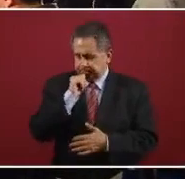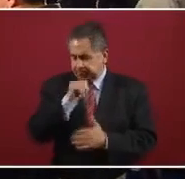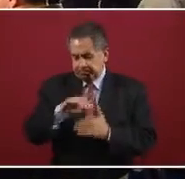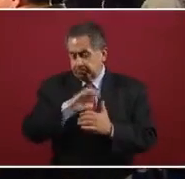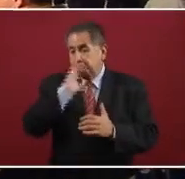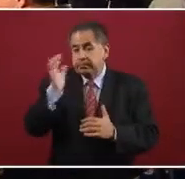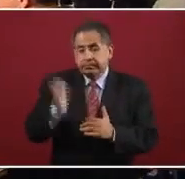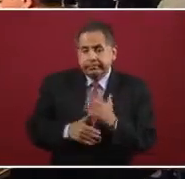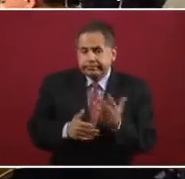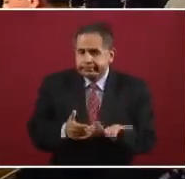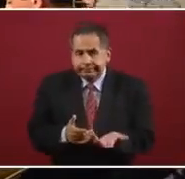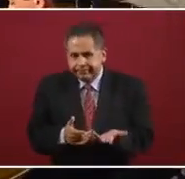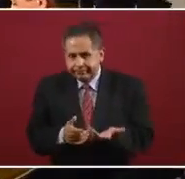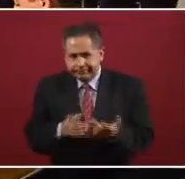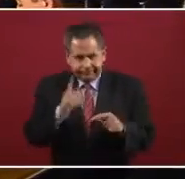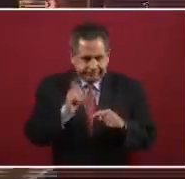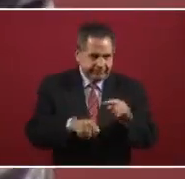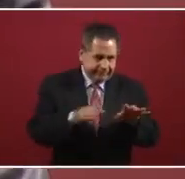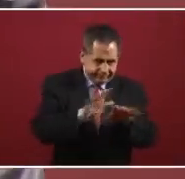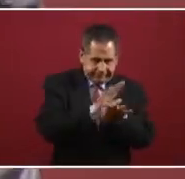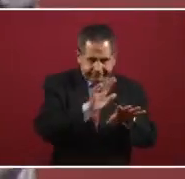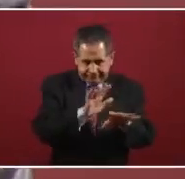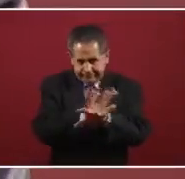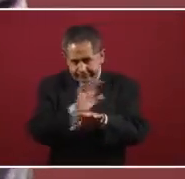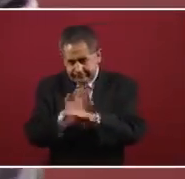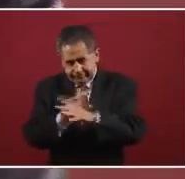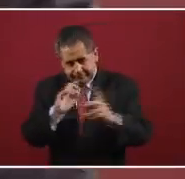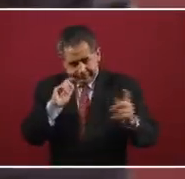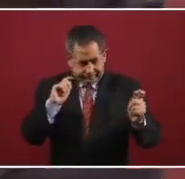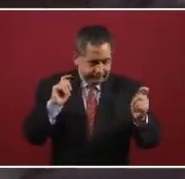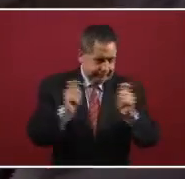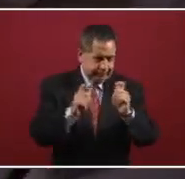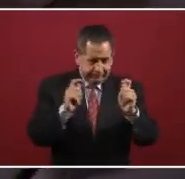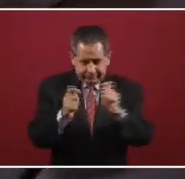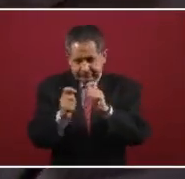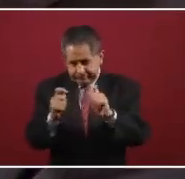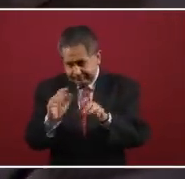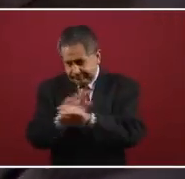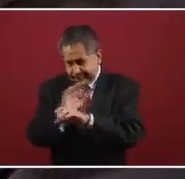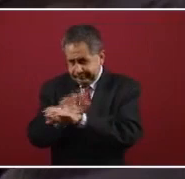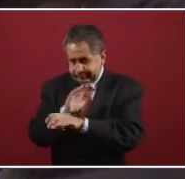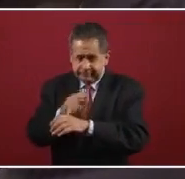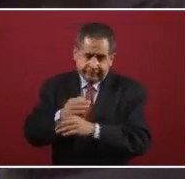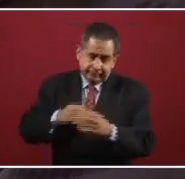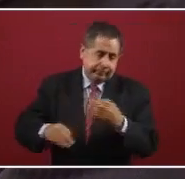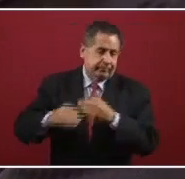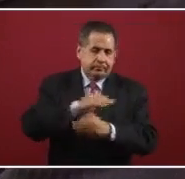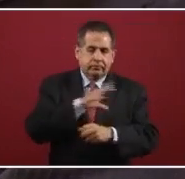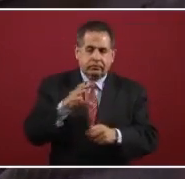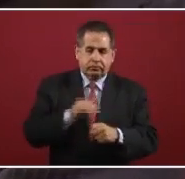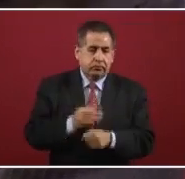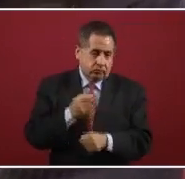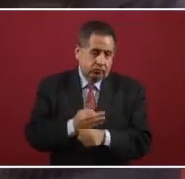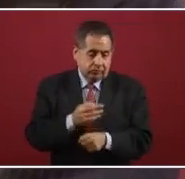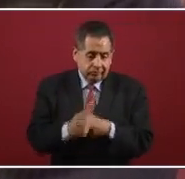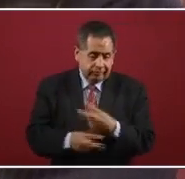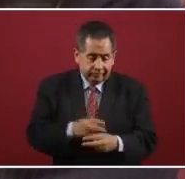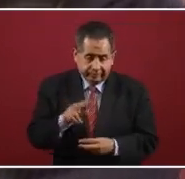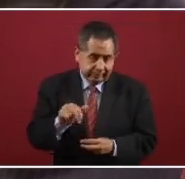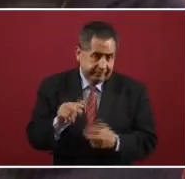de hacer todo el ajuste, estamos en eso.